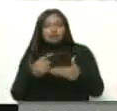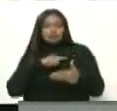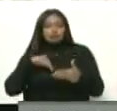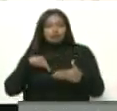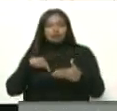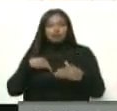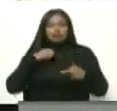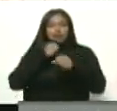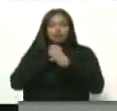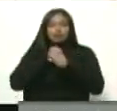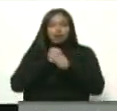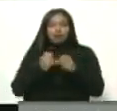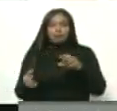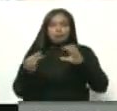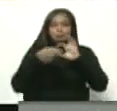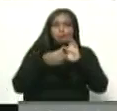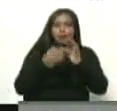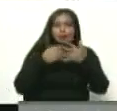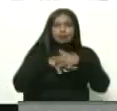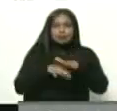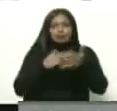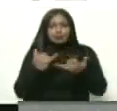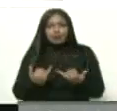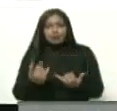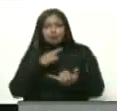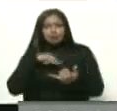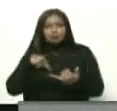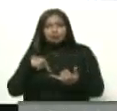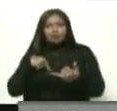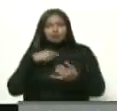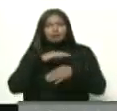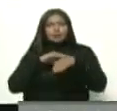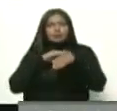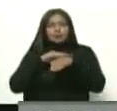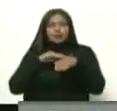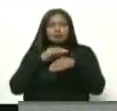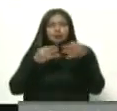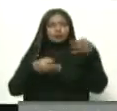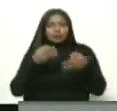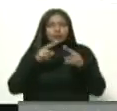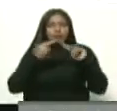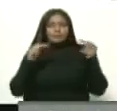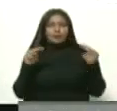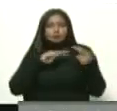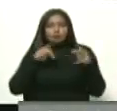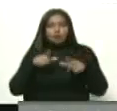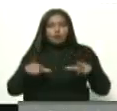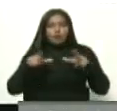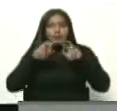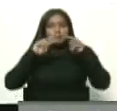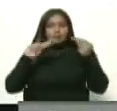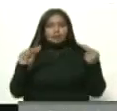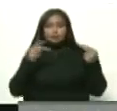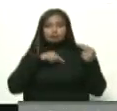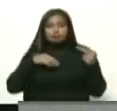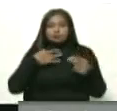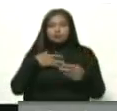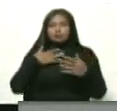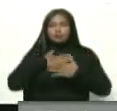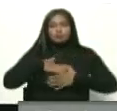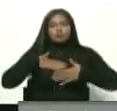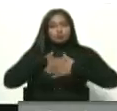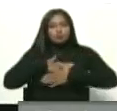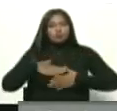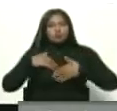trabajo mancomunado, integrado que venimos haciendo con el Ministerio de Relaciones Interiores, Justicia y Paz y todos los cuadrantes de paz. Así que nos sentimos muy complacidos,